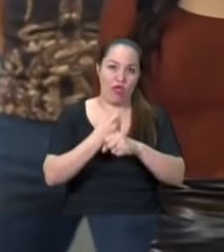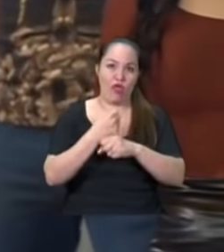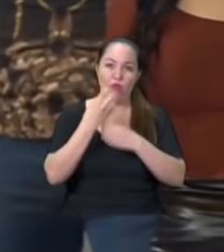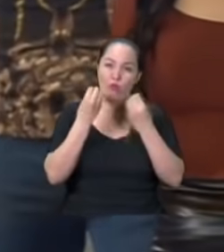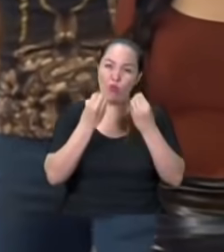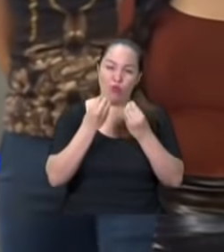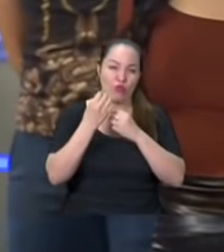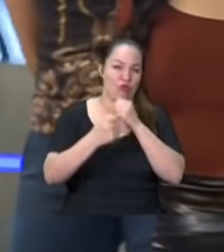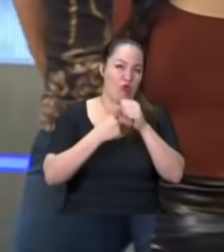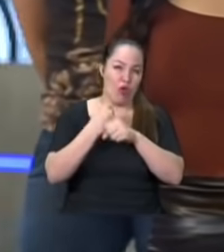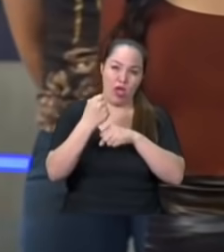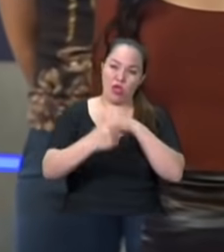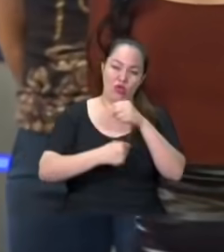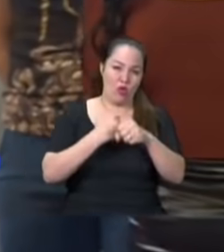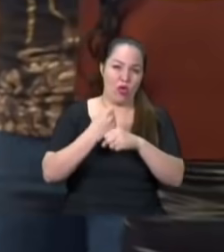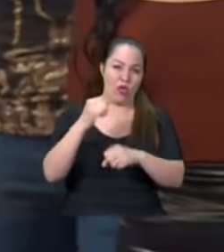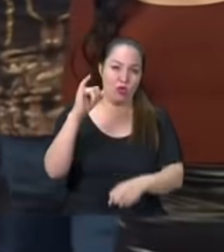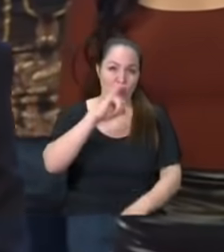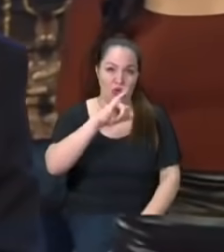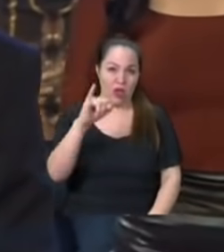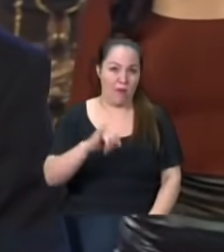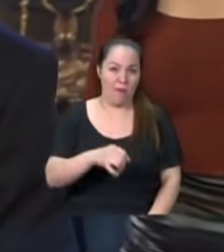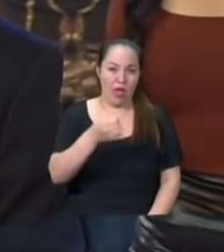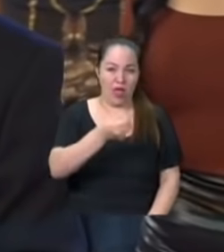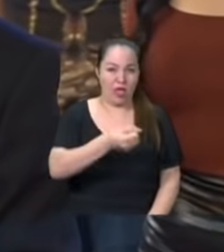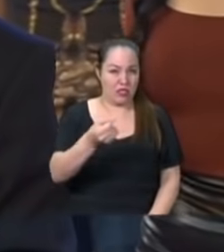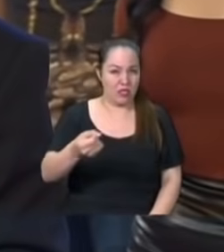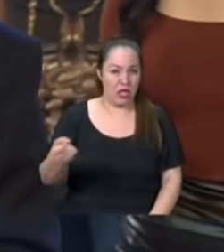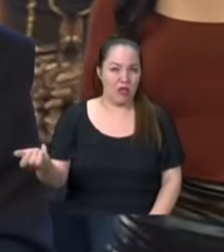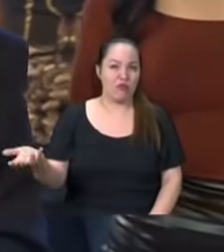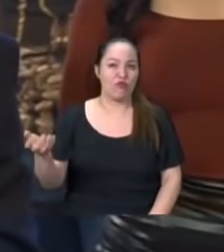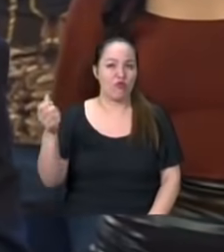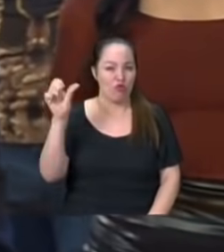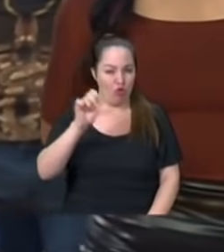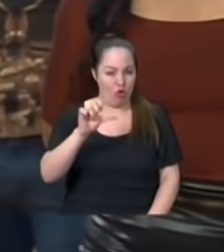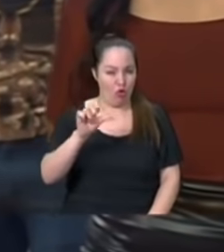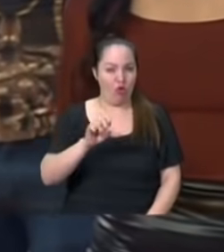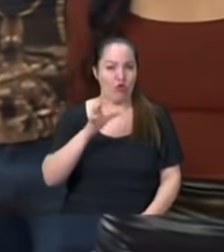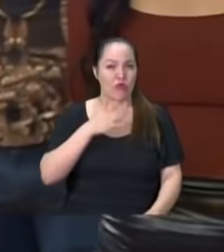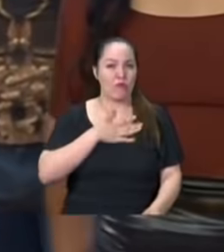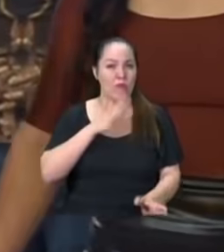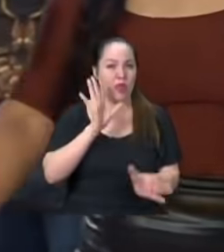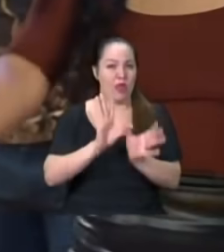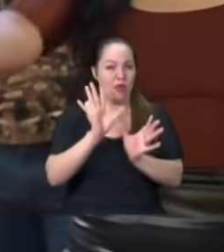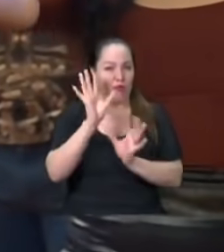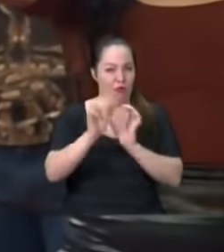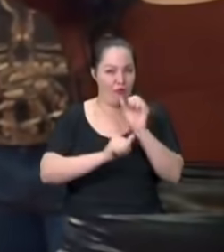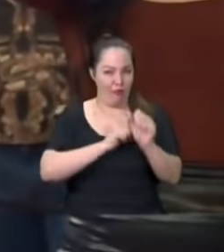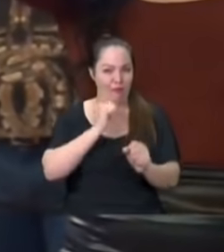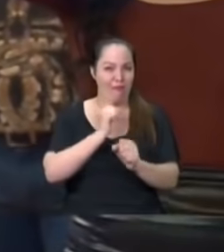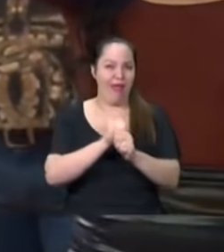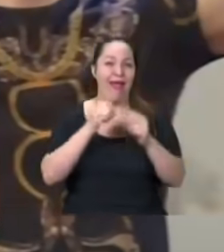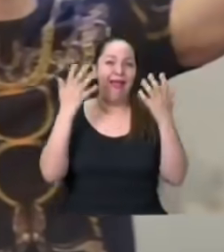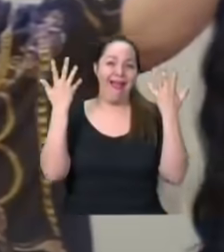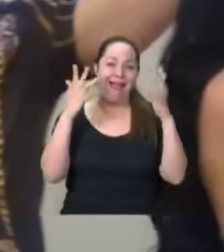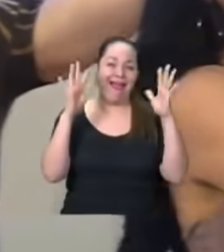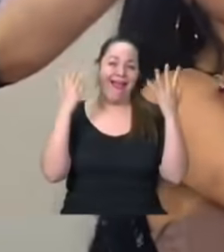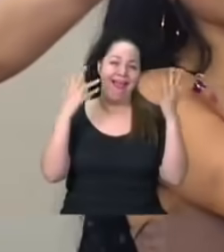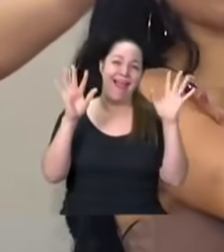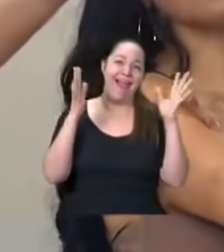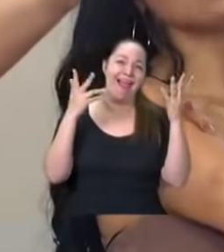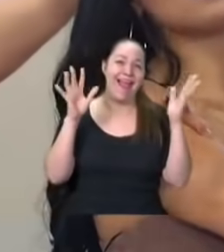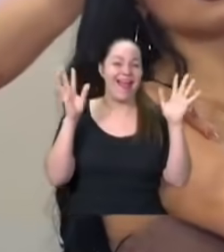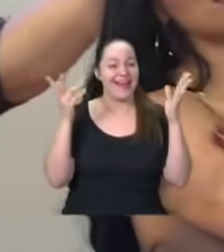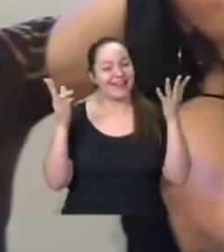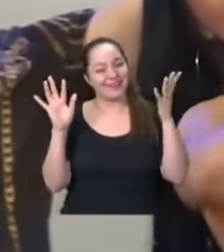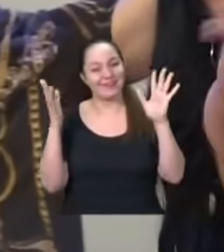llevo años viendo el programa y jamás me han mandado saludos. Hoy es mi cumpleaños. ¡Felicidades! Y quisiera